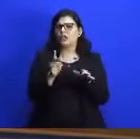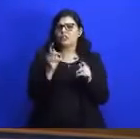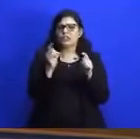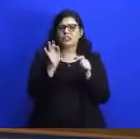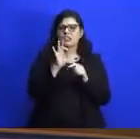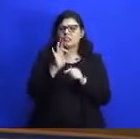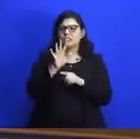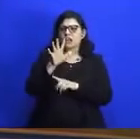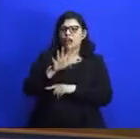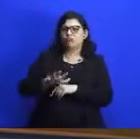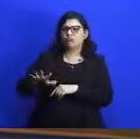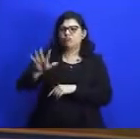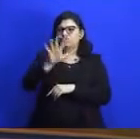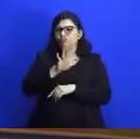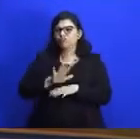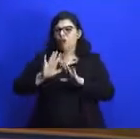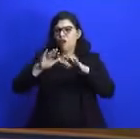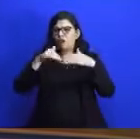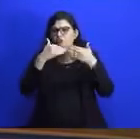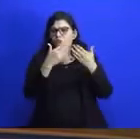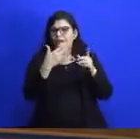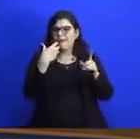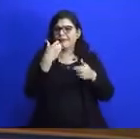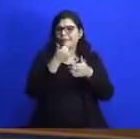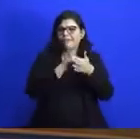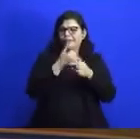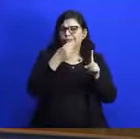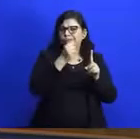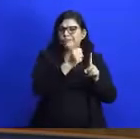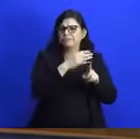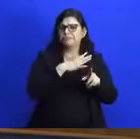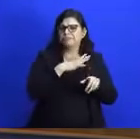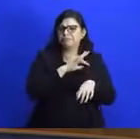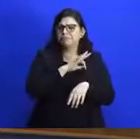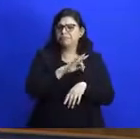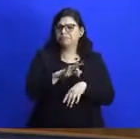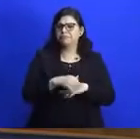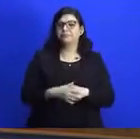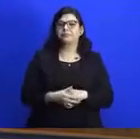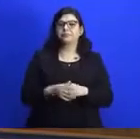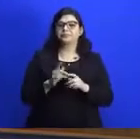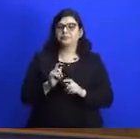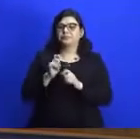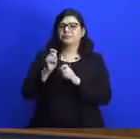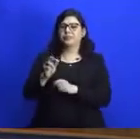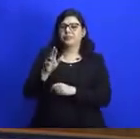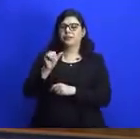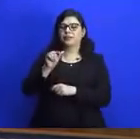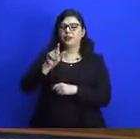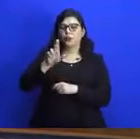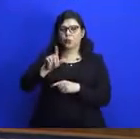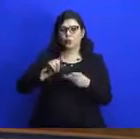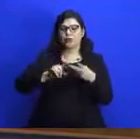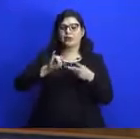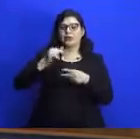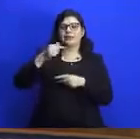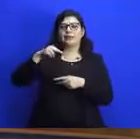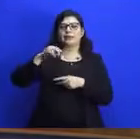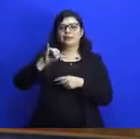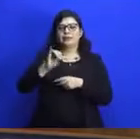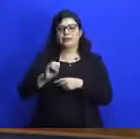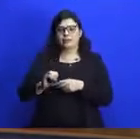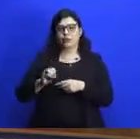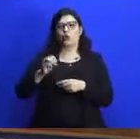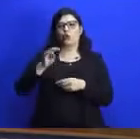que vivimos hoy en la actualidad. Ahora quiero pasarle la palabra a Raúl, Ignacio, Beatriz y Héctor, quienes nos van a hablar sobre